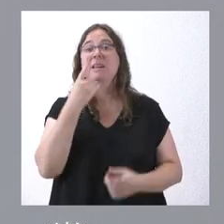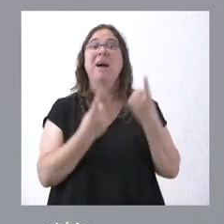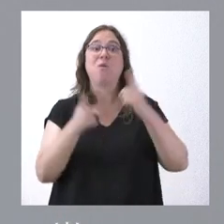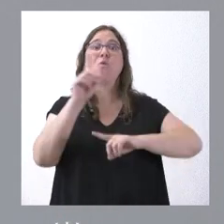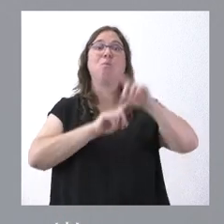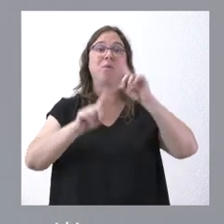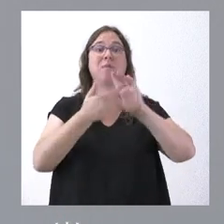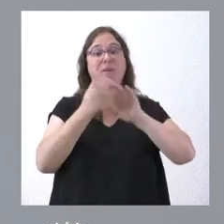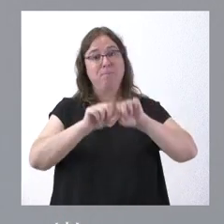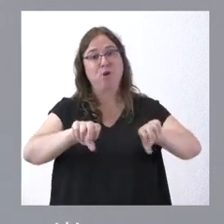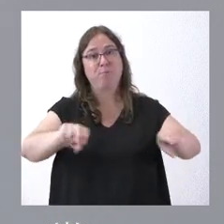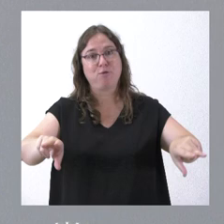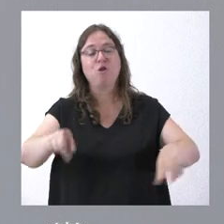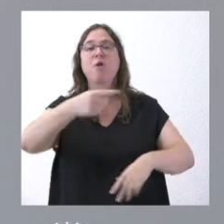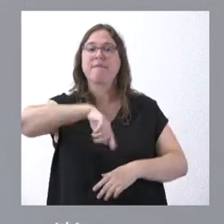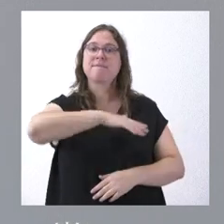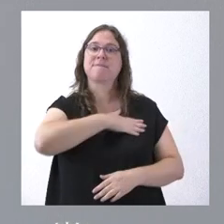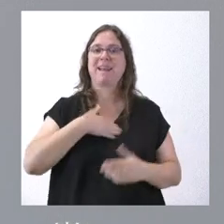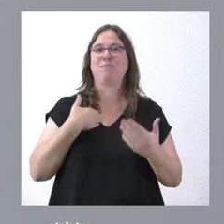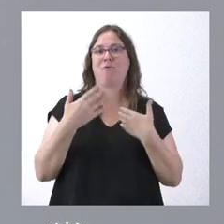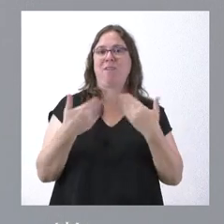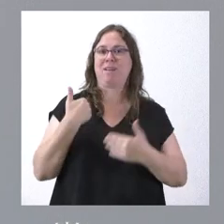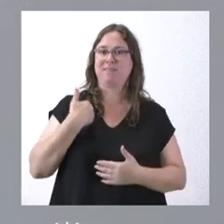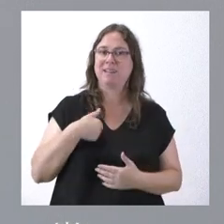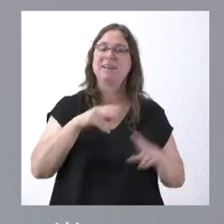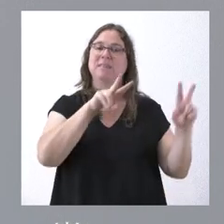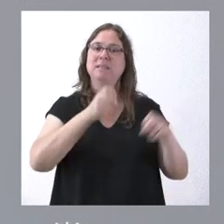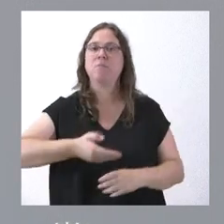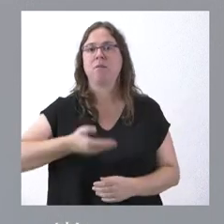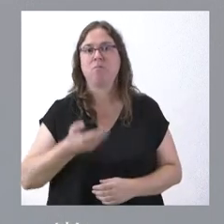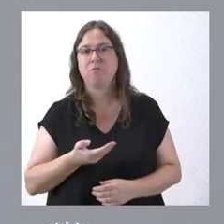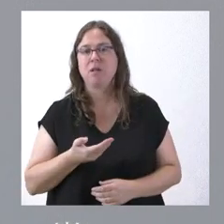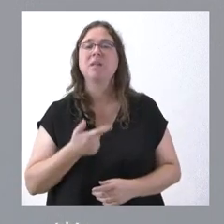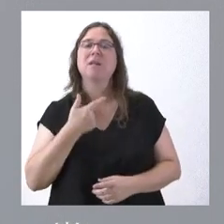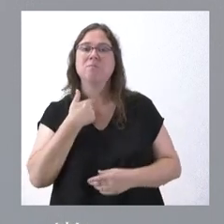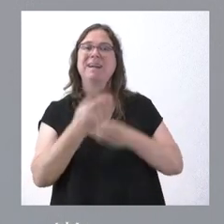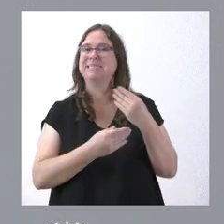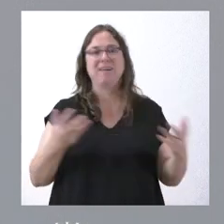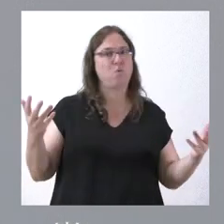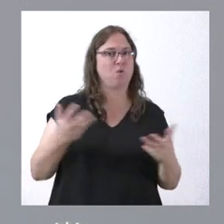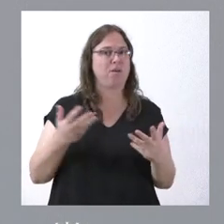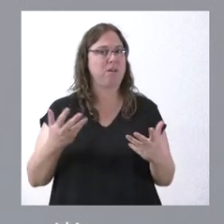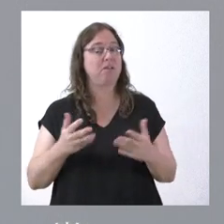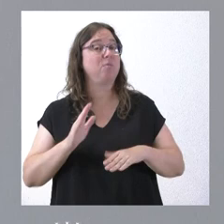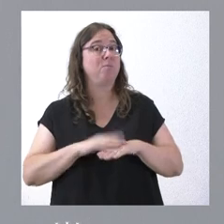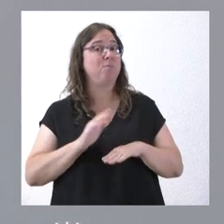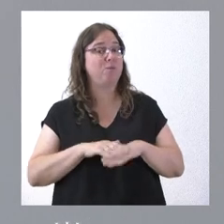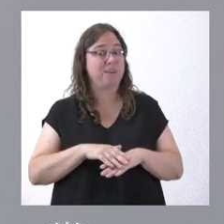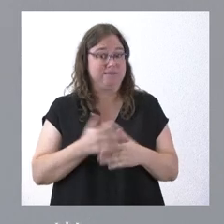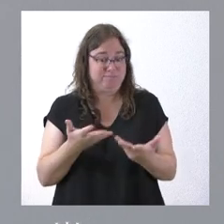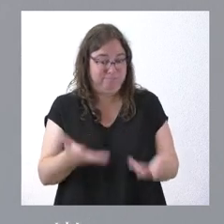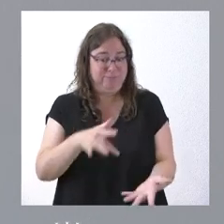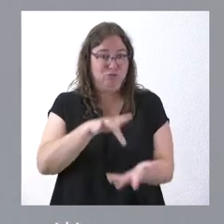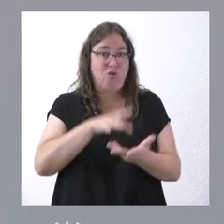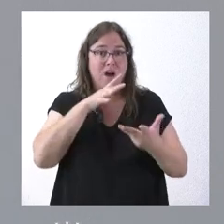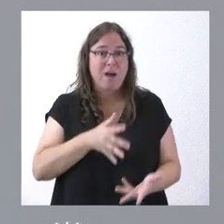lógicamente se pueden ir complicando. Nosotros queremos que se traten porque son asuntos importantes y que se traten con urgencia porque están encima de la mesa y